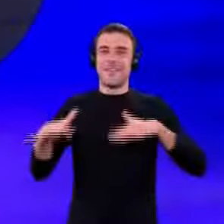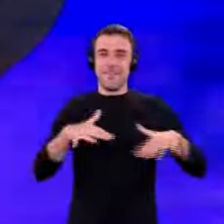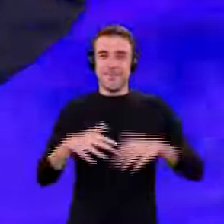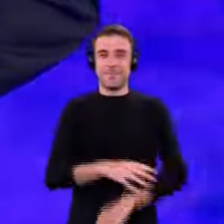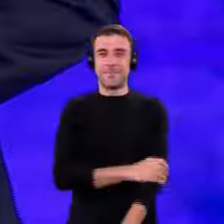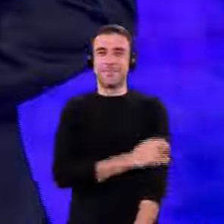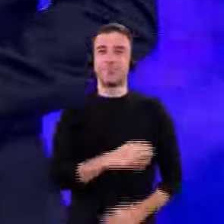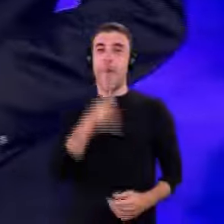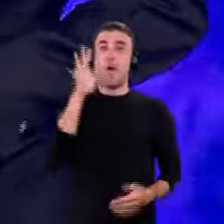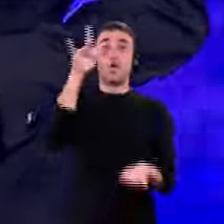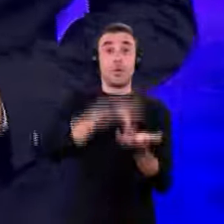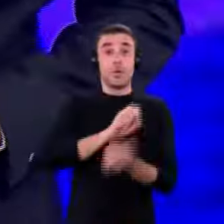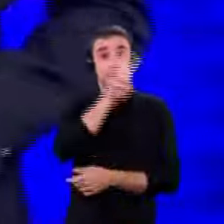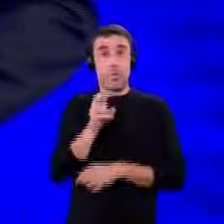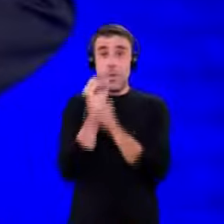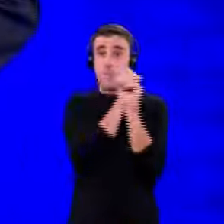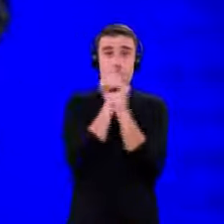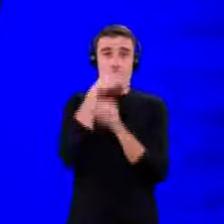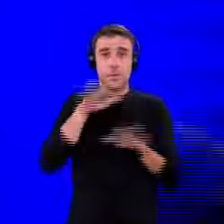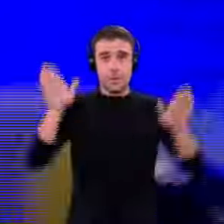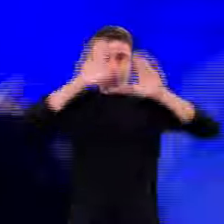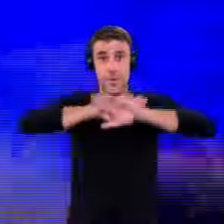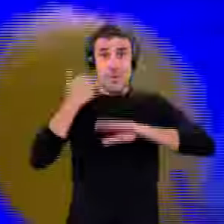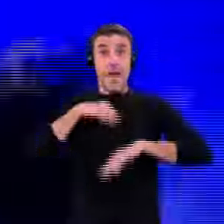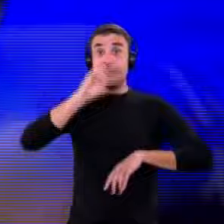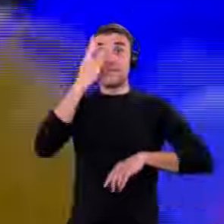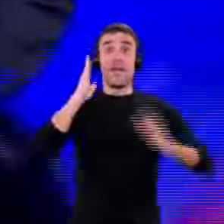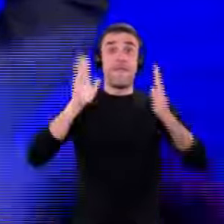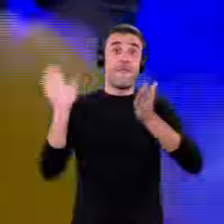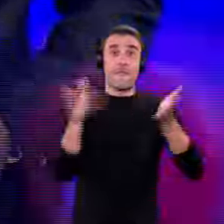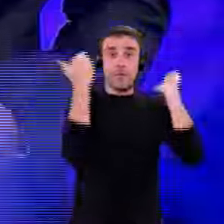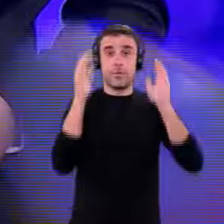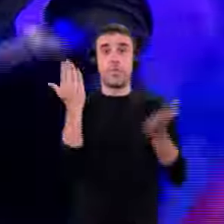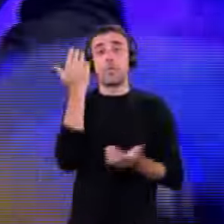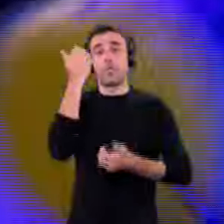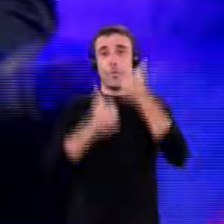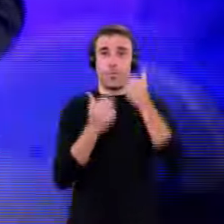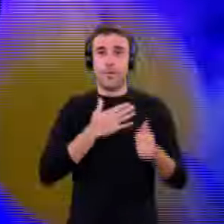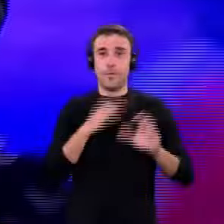Acabamos ya con la segunda murga de esta noche, de esta tercera fase del concurso de murga.